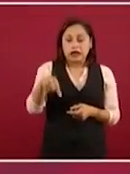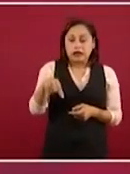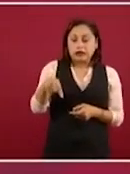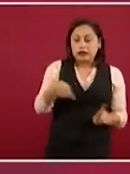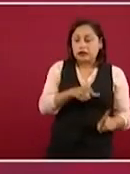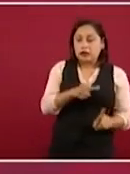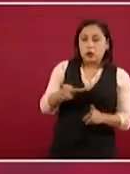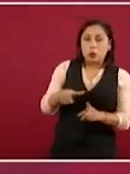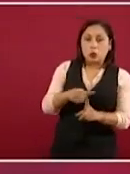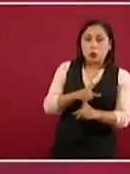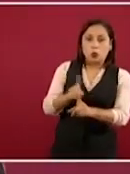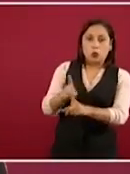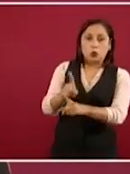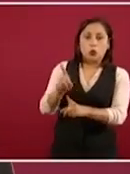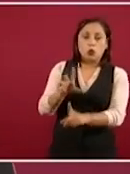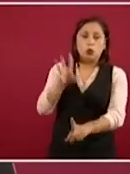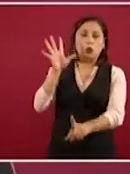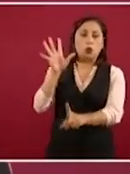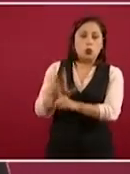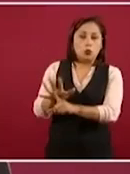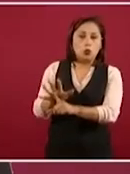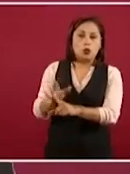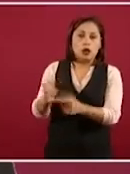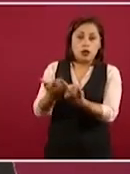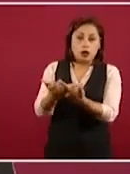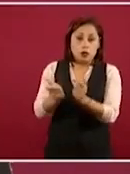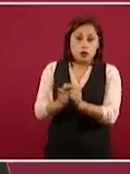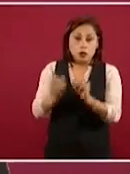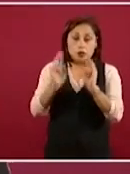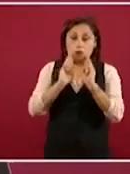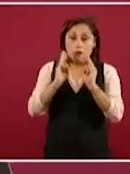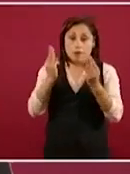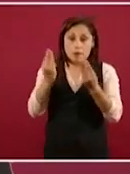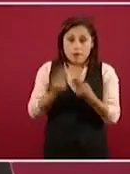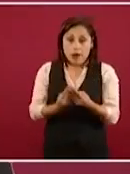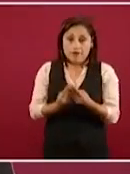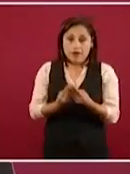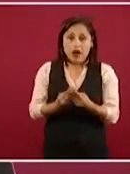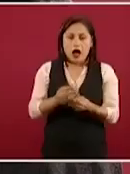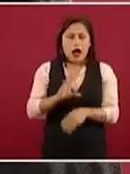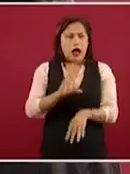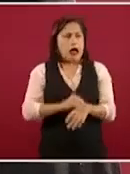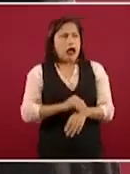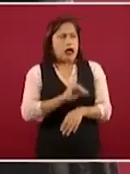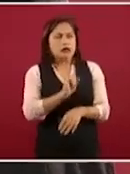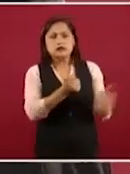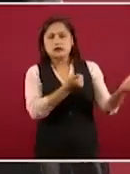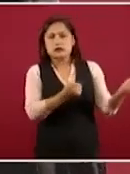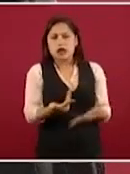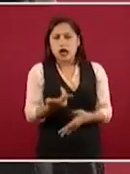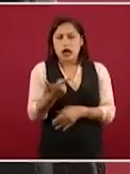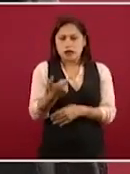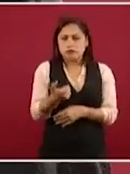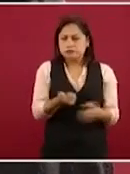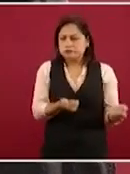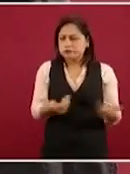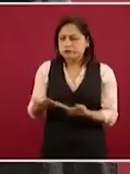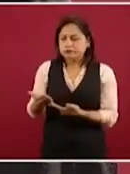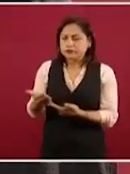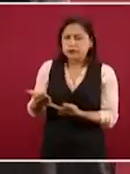perdieron y luego se demostró que se usaron para cometer crímenes,